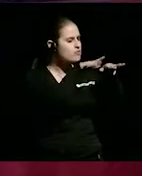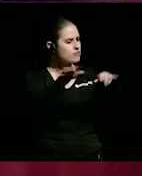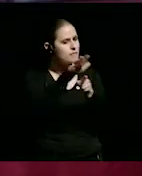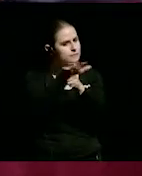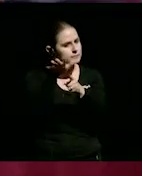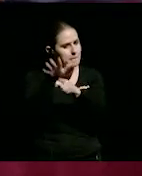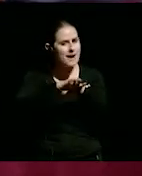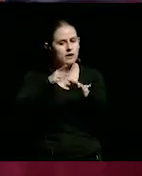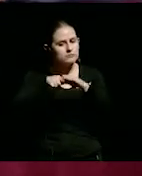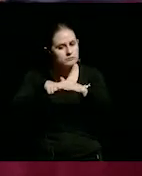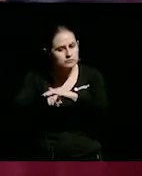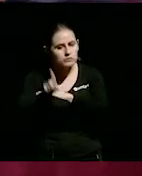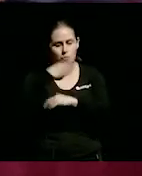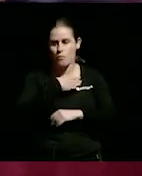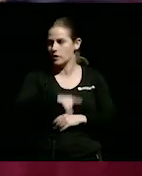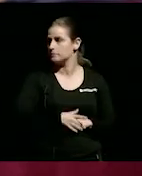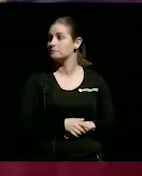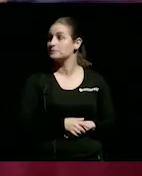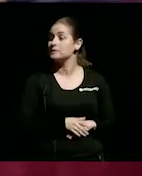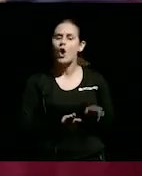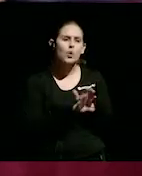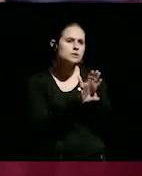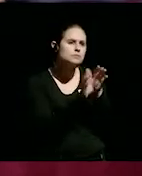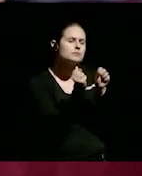Y trabajamos